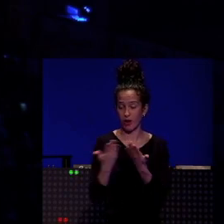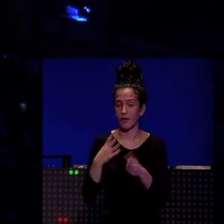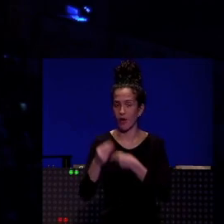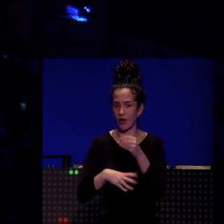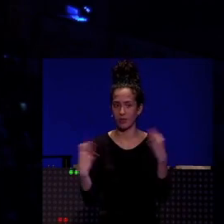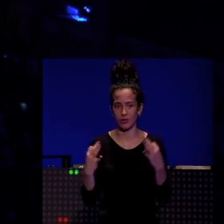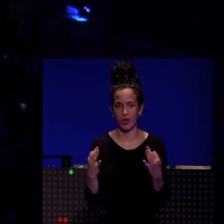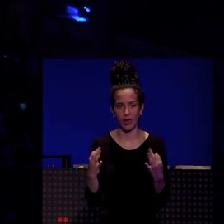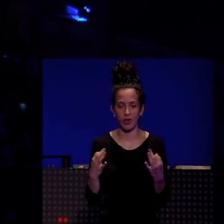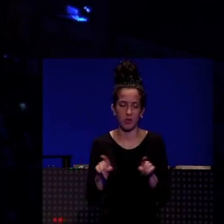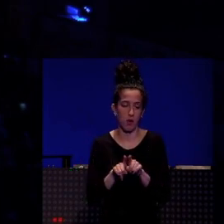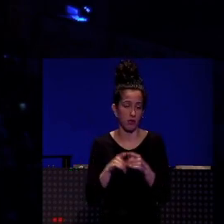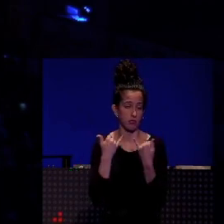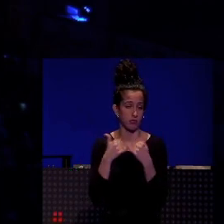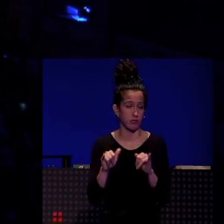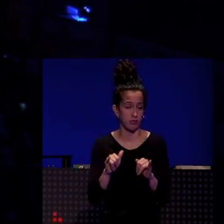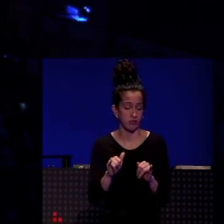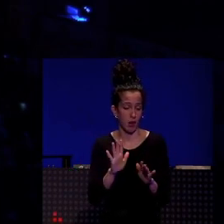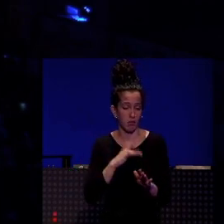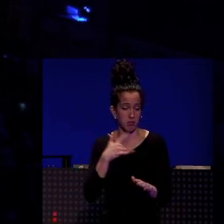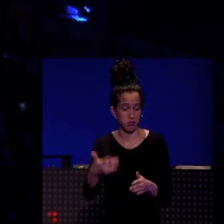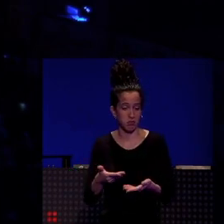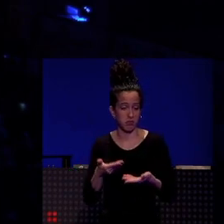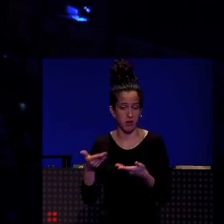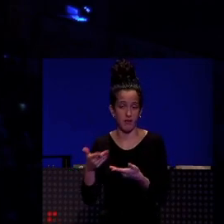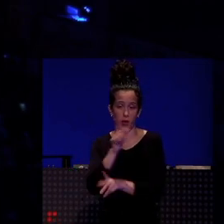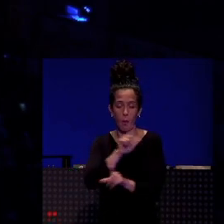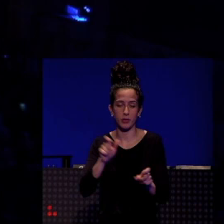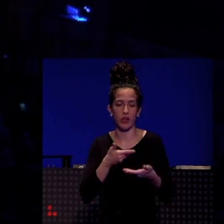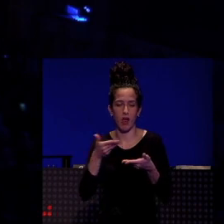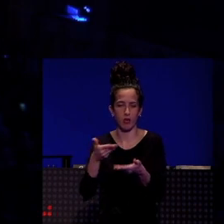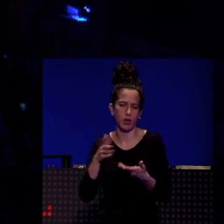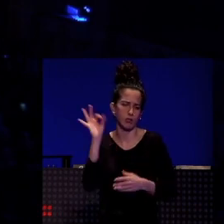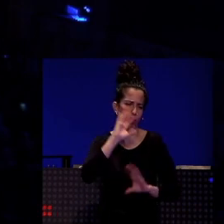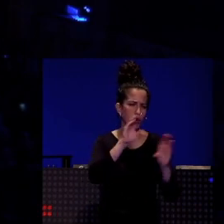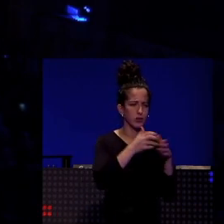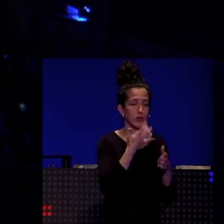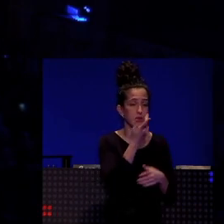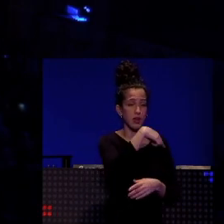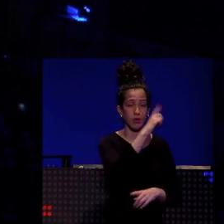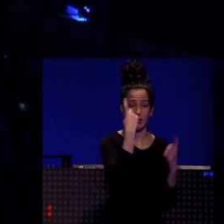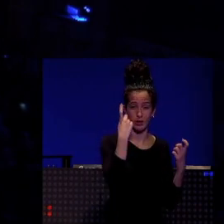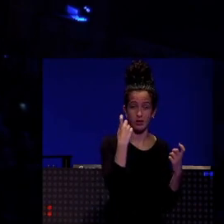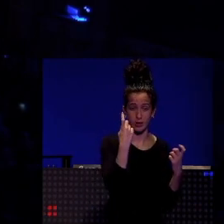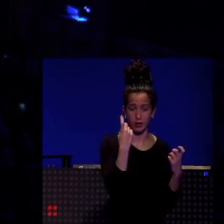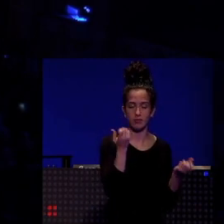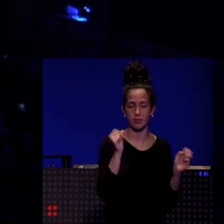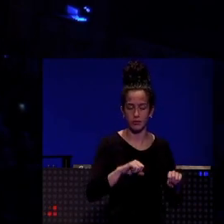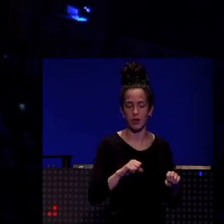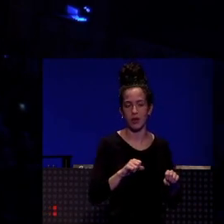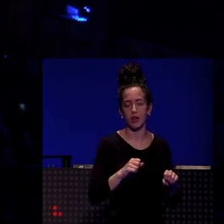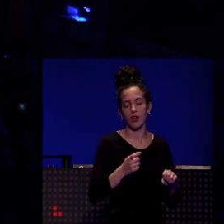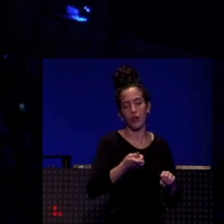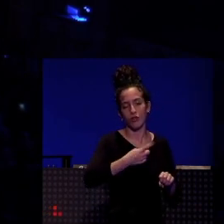ayudar a personas oa colectivos que sentimos que lo necesitan y sentimos que podemos hacer